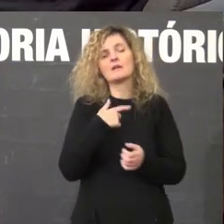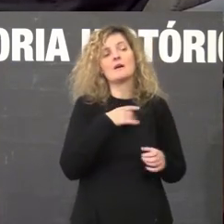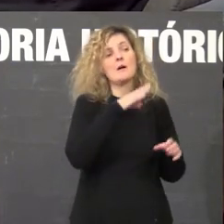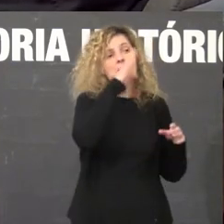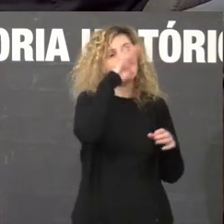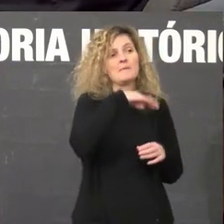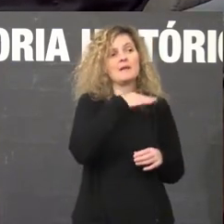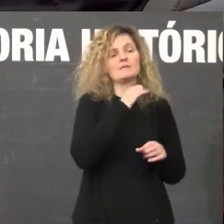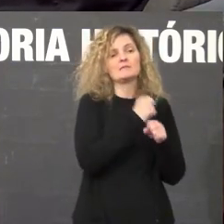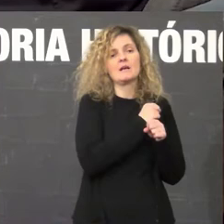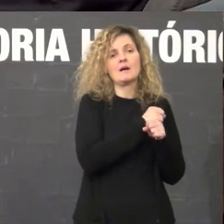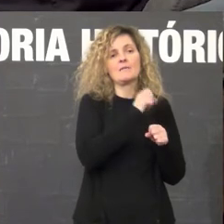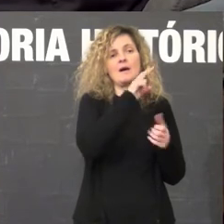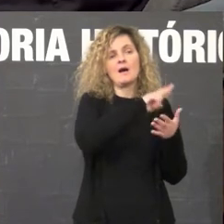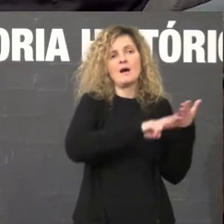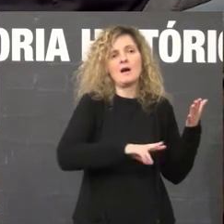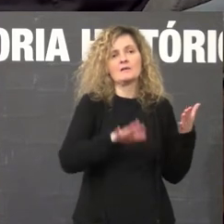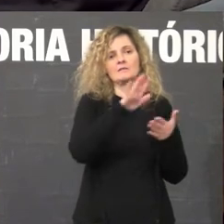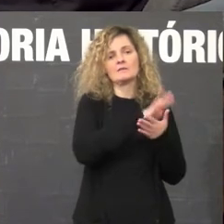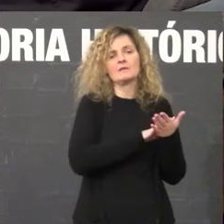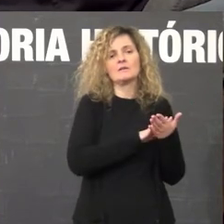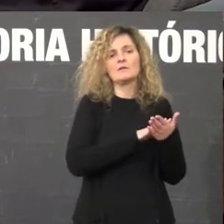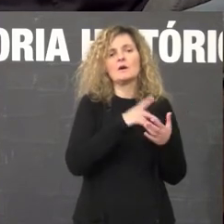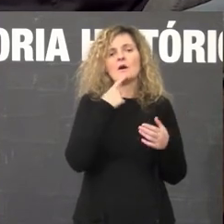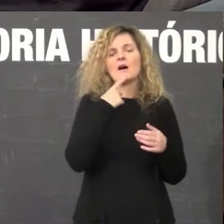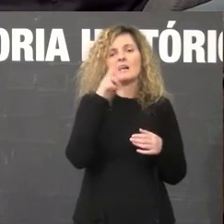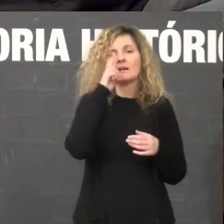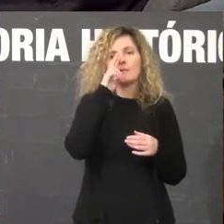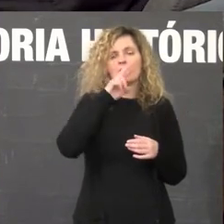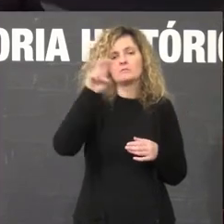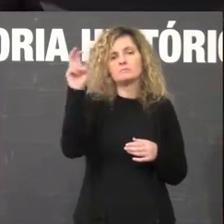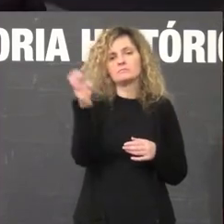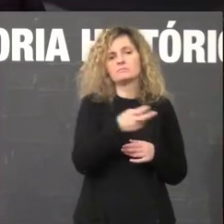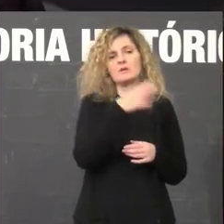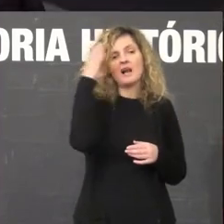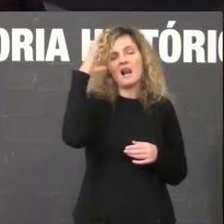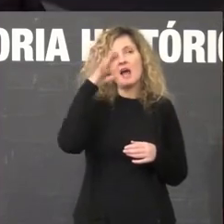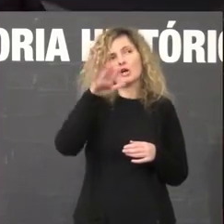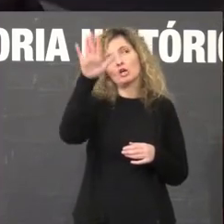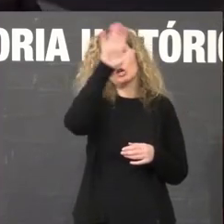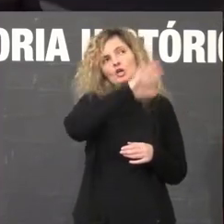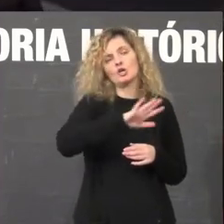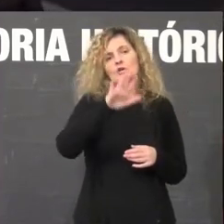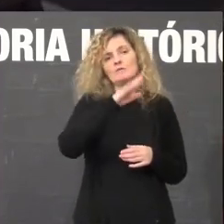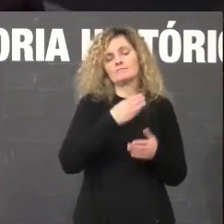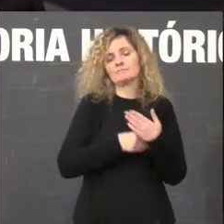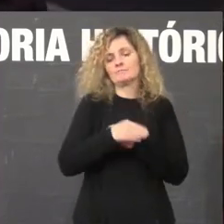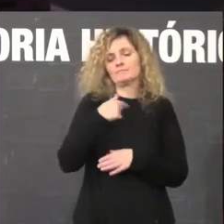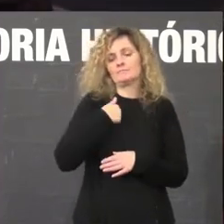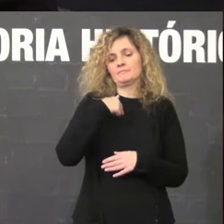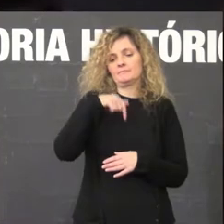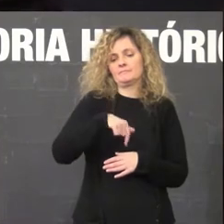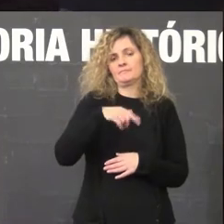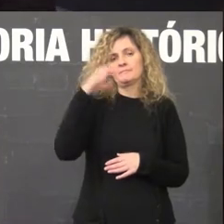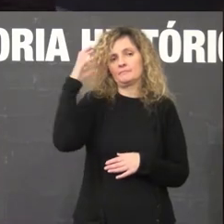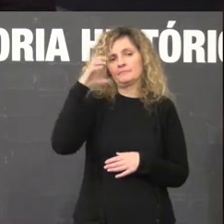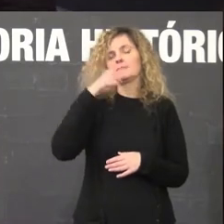Galiza, chega aos Peares, despois a Ribadeo e na Coruña, e é un xanazo aquí, na